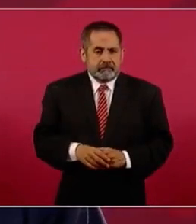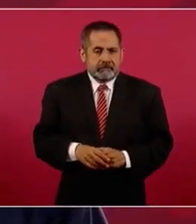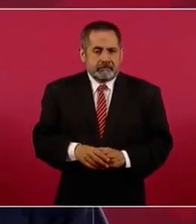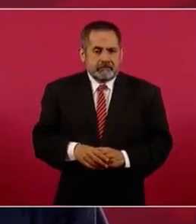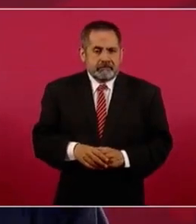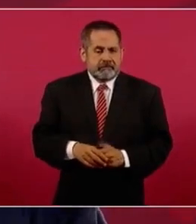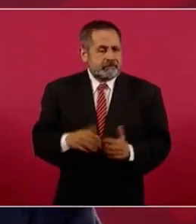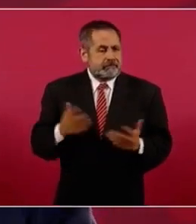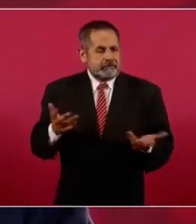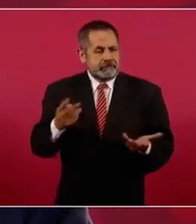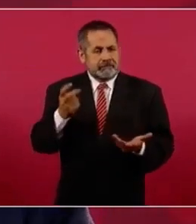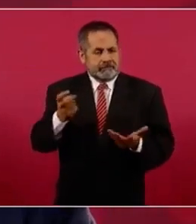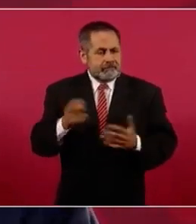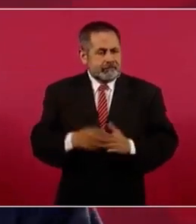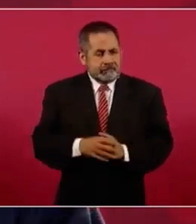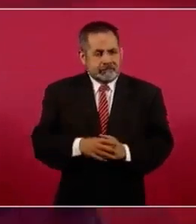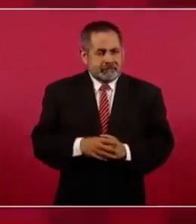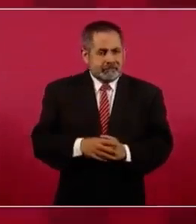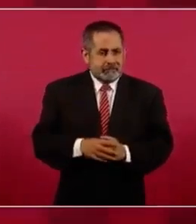Entonces,